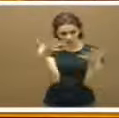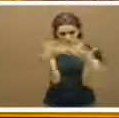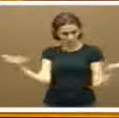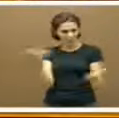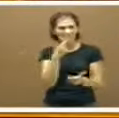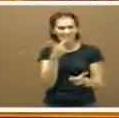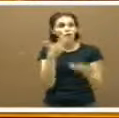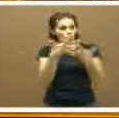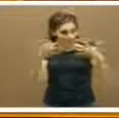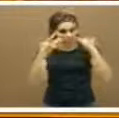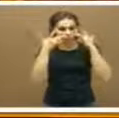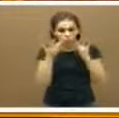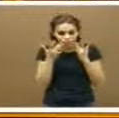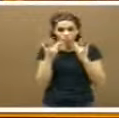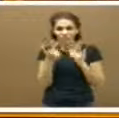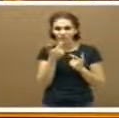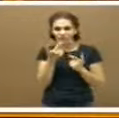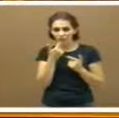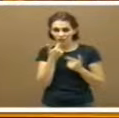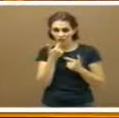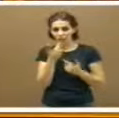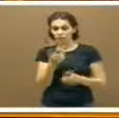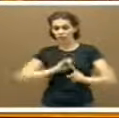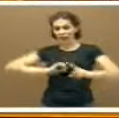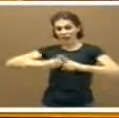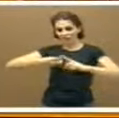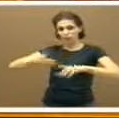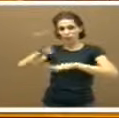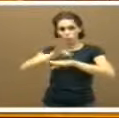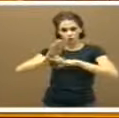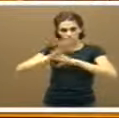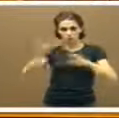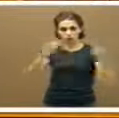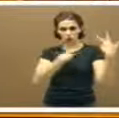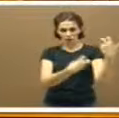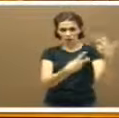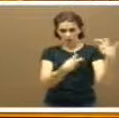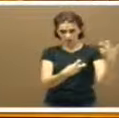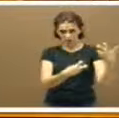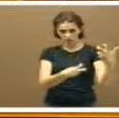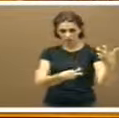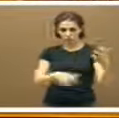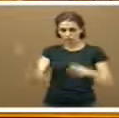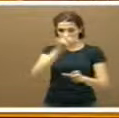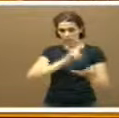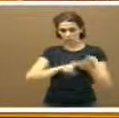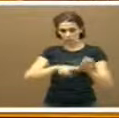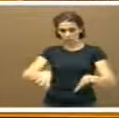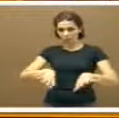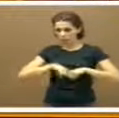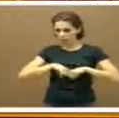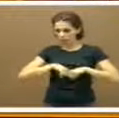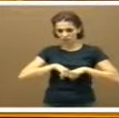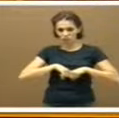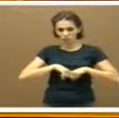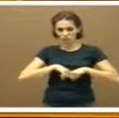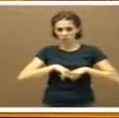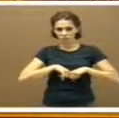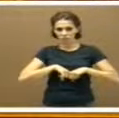textualmente por el entonces consejero de Hacienda de la Comunidad Autónoma de Extremadura.